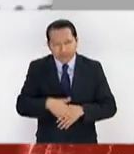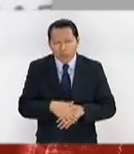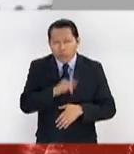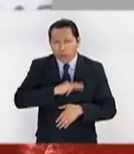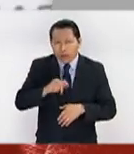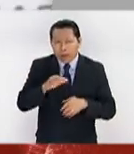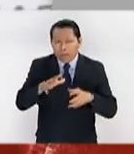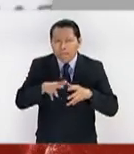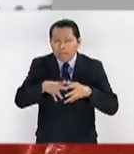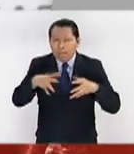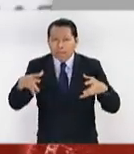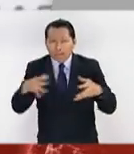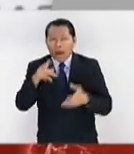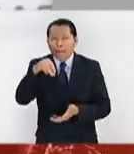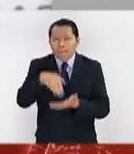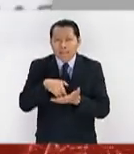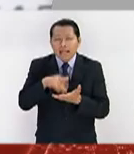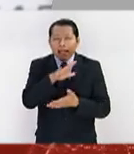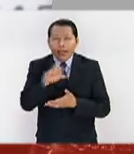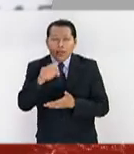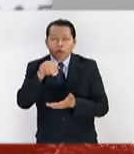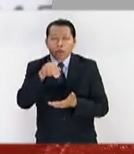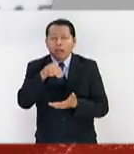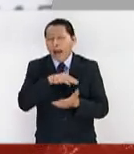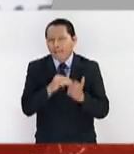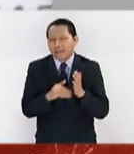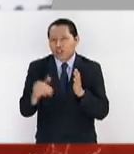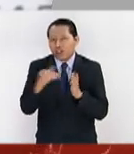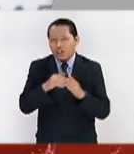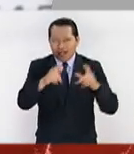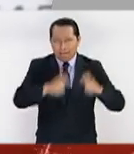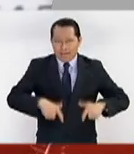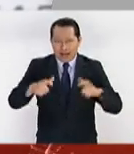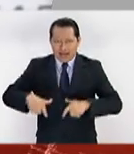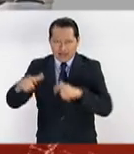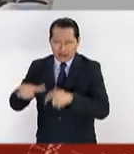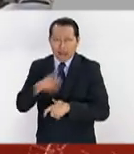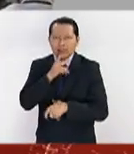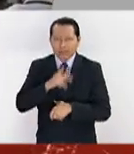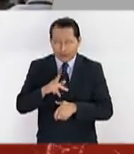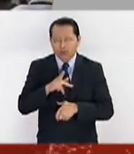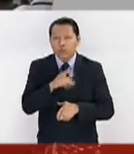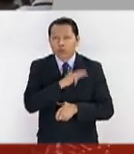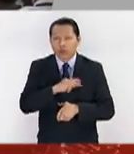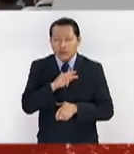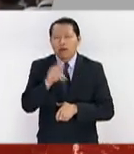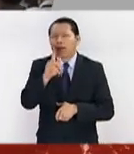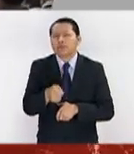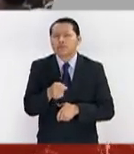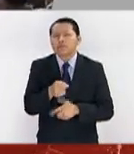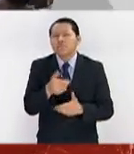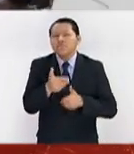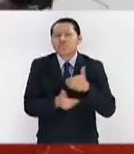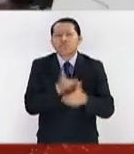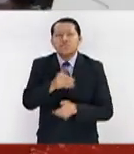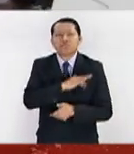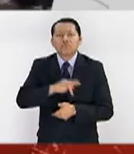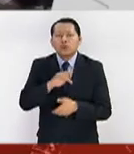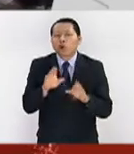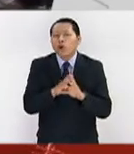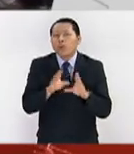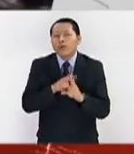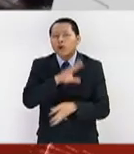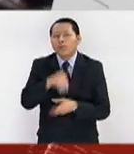más de 1.500 millones de barriles de crudo, que podrían representar